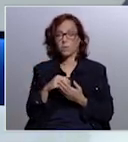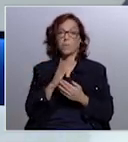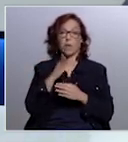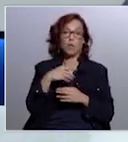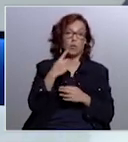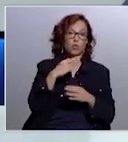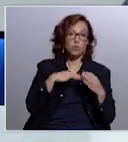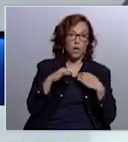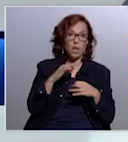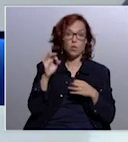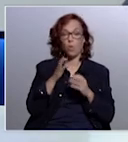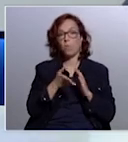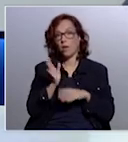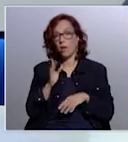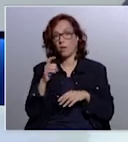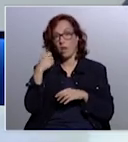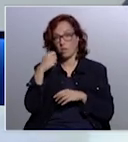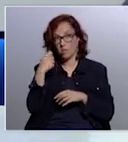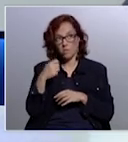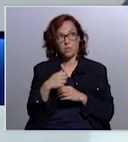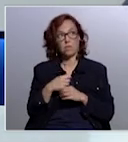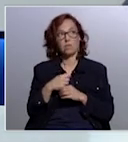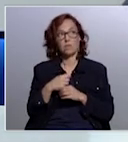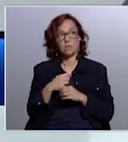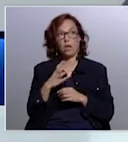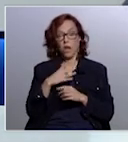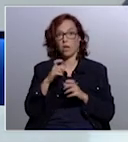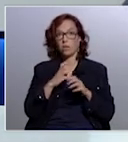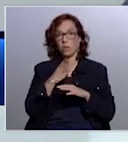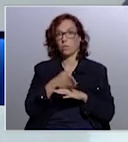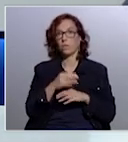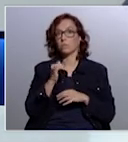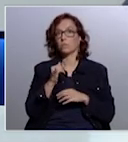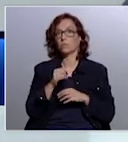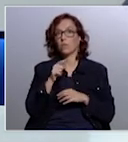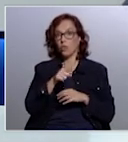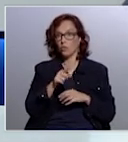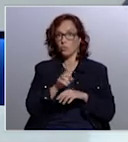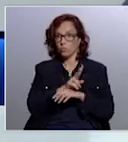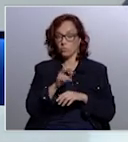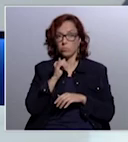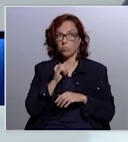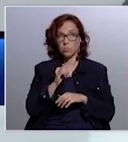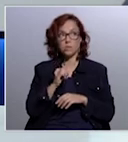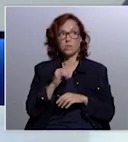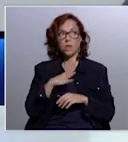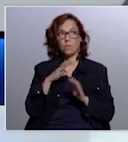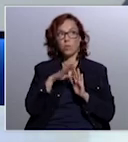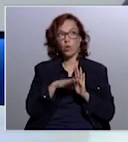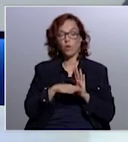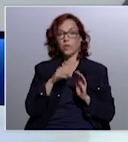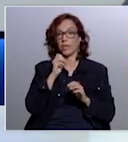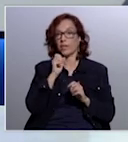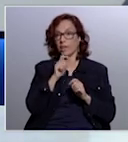usan un ferial cine y hay un consumo cultural que va va corriendo esos dispositivos si tienen y son preciosos tenemos programas de jóvenes críticos